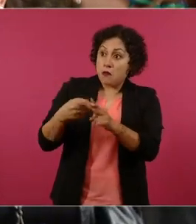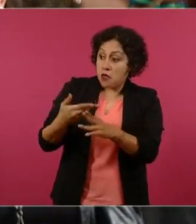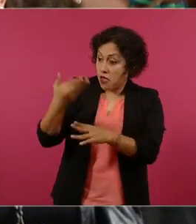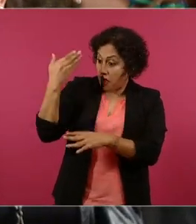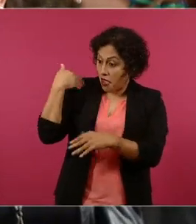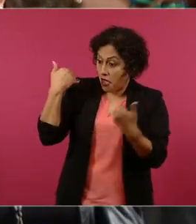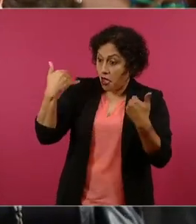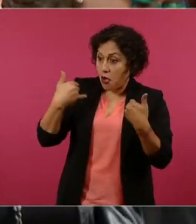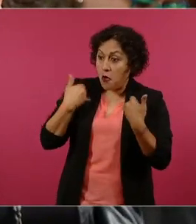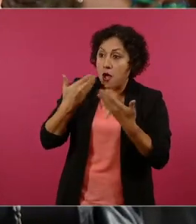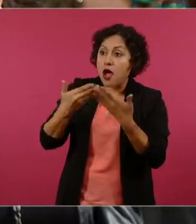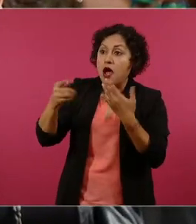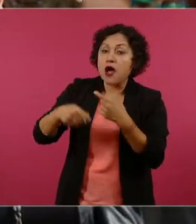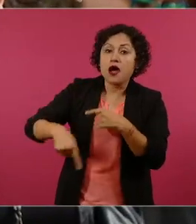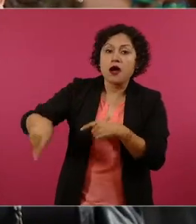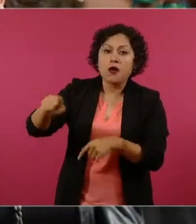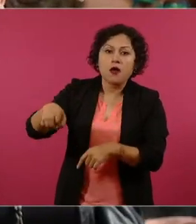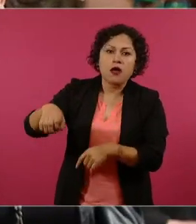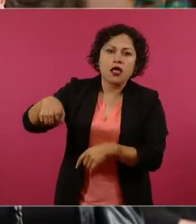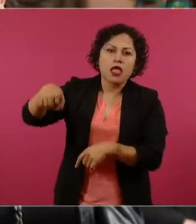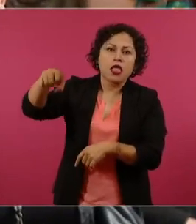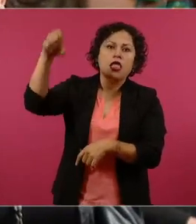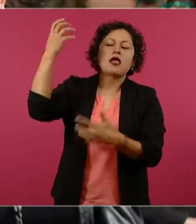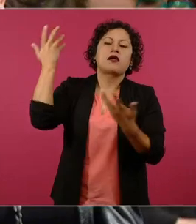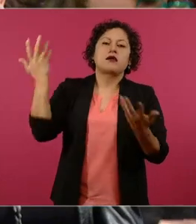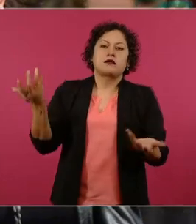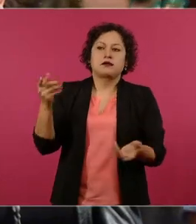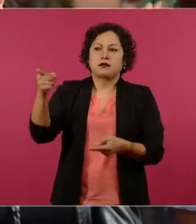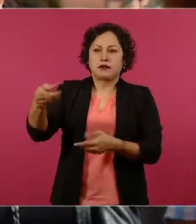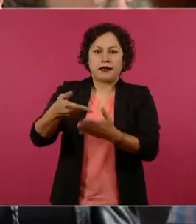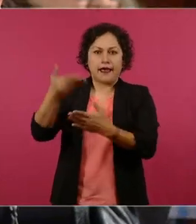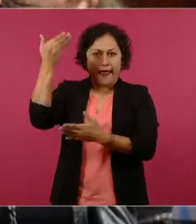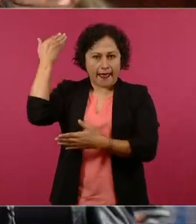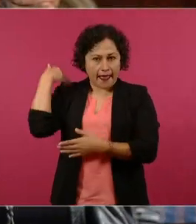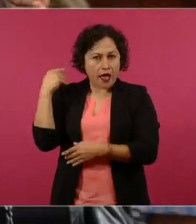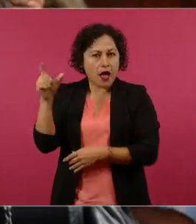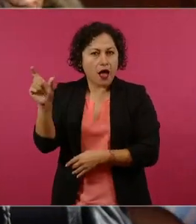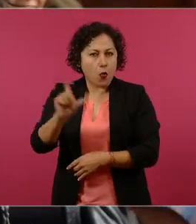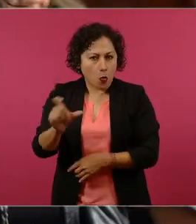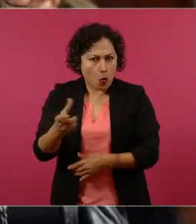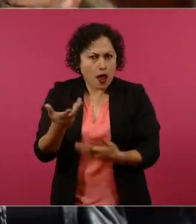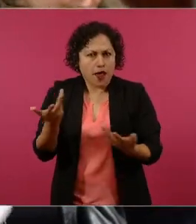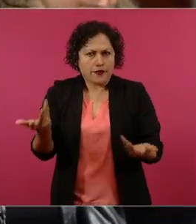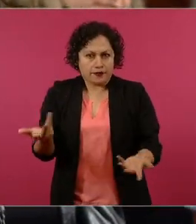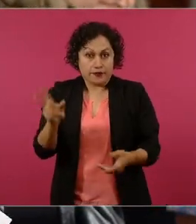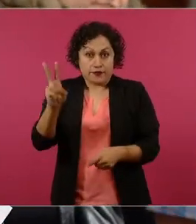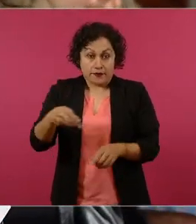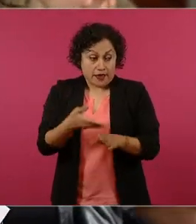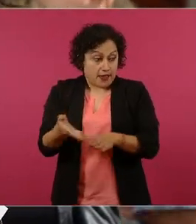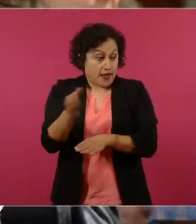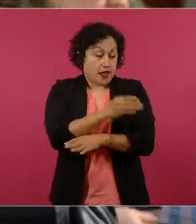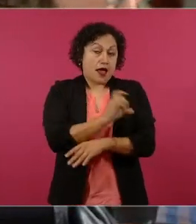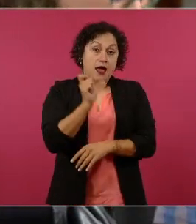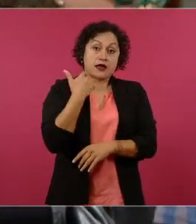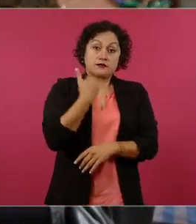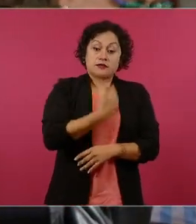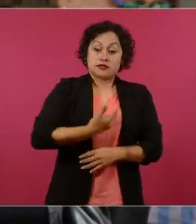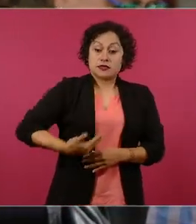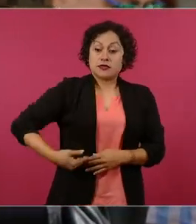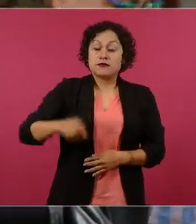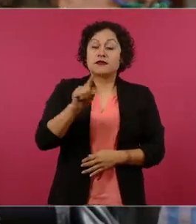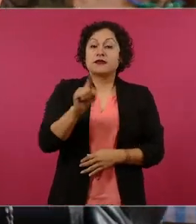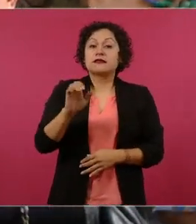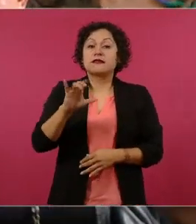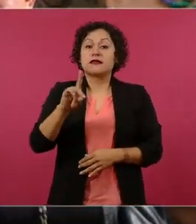son y eso no es lo peor lo peor es que cuando sí fue una cosa de sedillo y de Espinosa Villarreal Pero